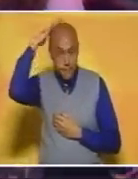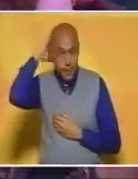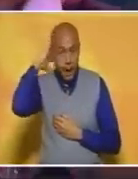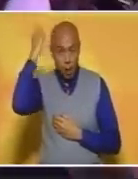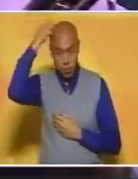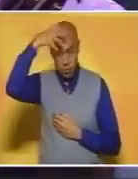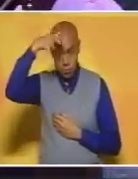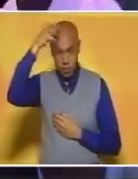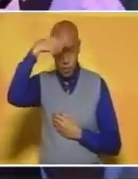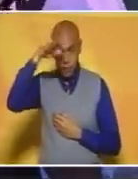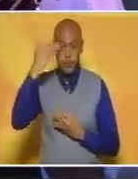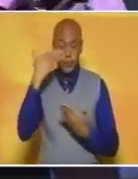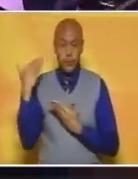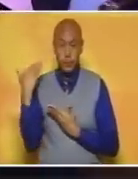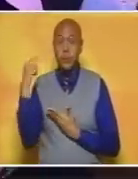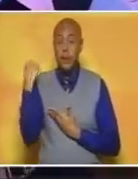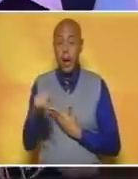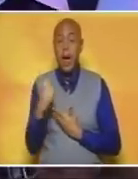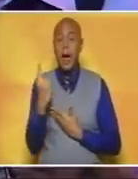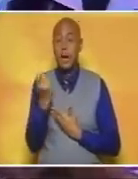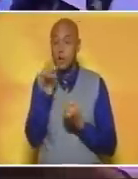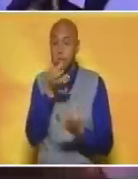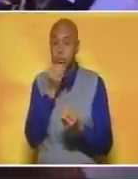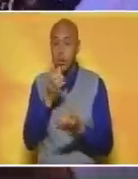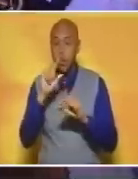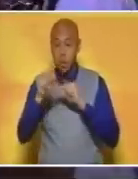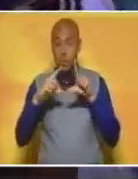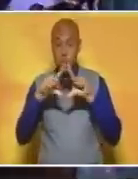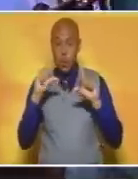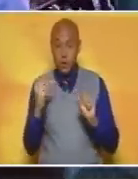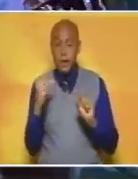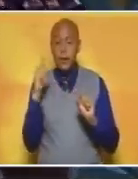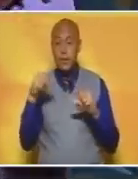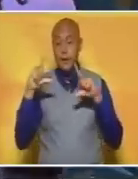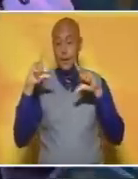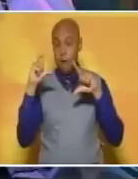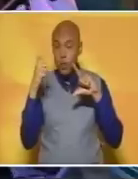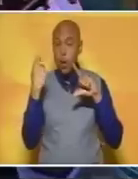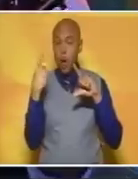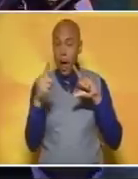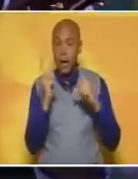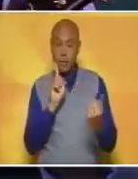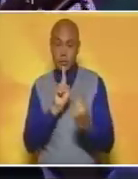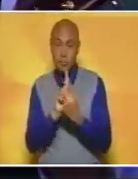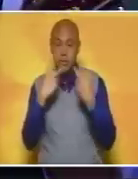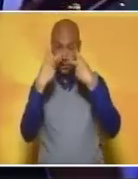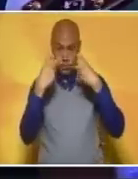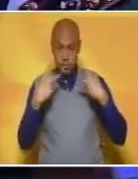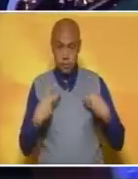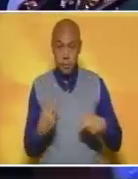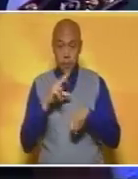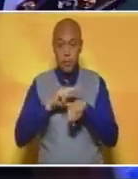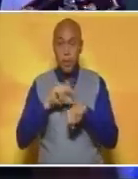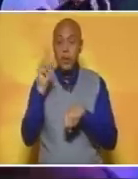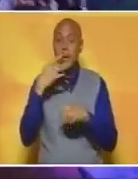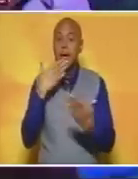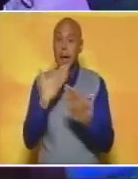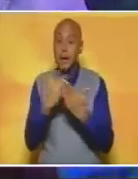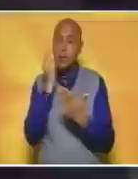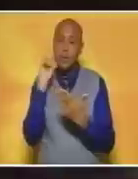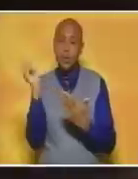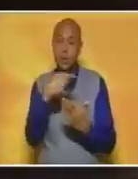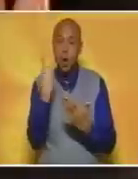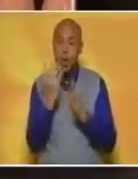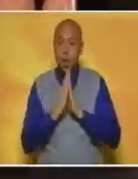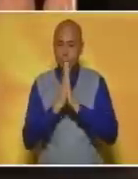El artista hizo el anuncio a través de su cuenta oficial en Twitter, donde compartió una foto desde la consulta médica y agradeció a todos por